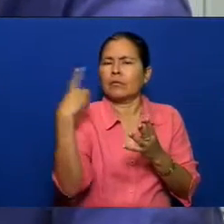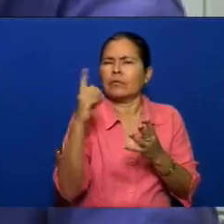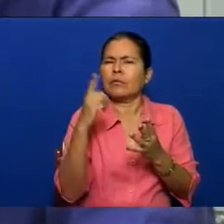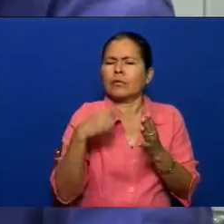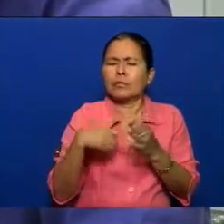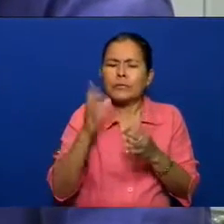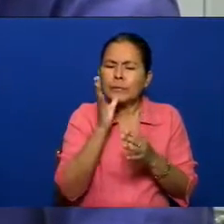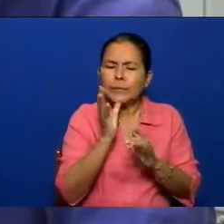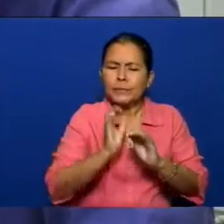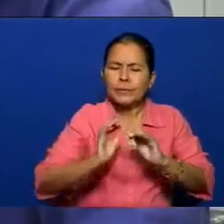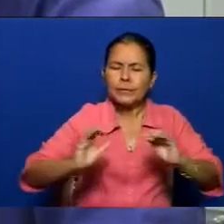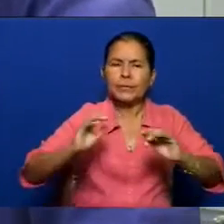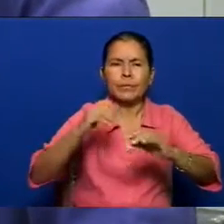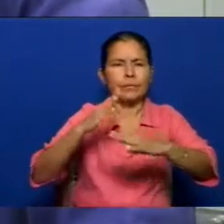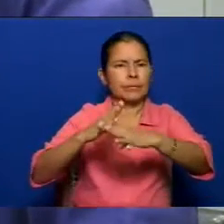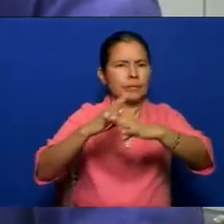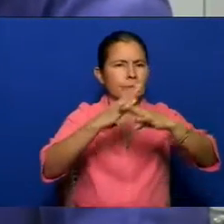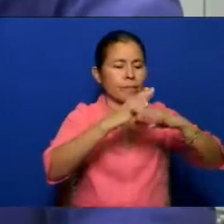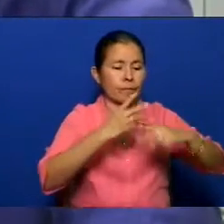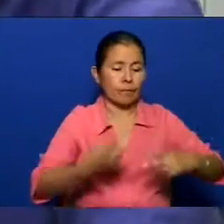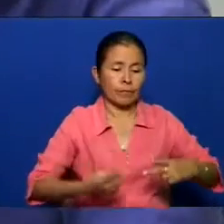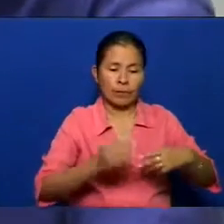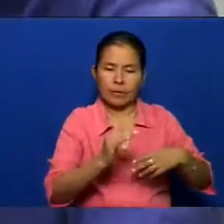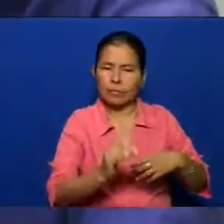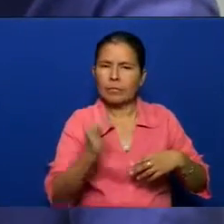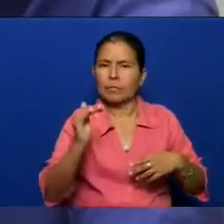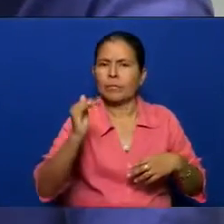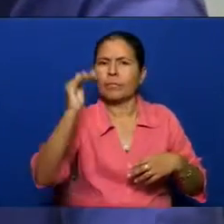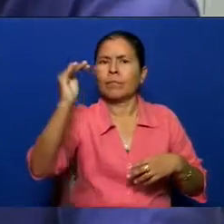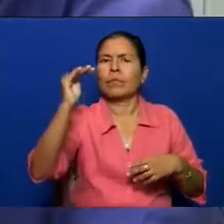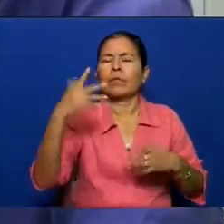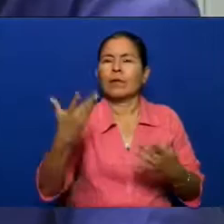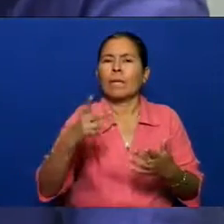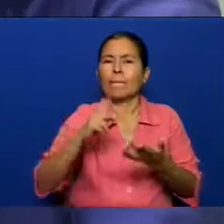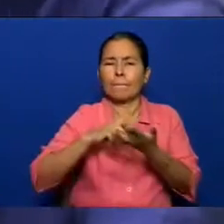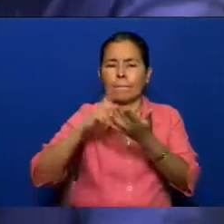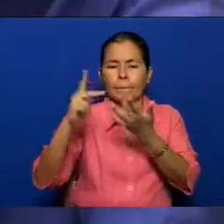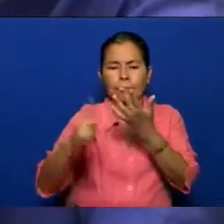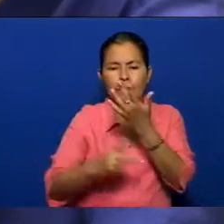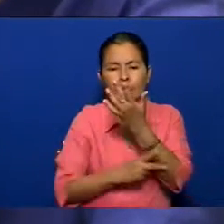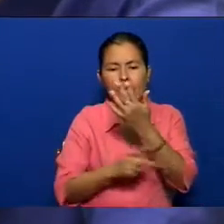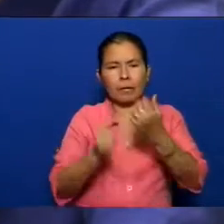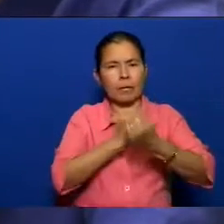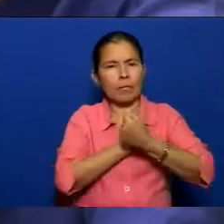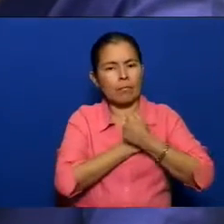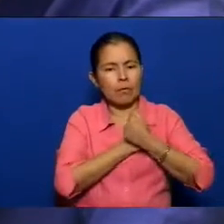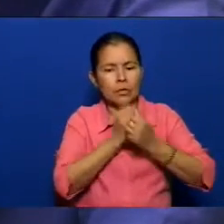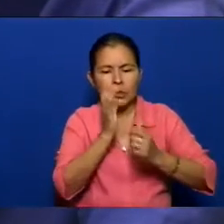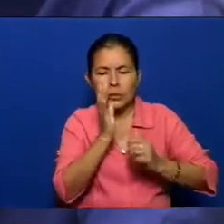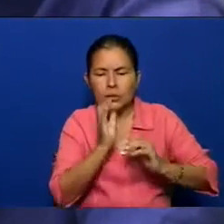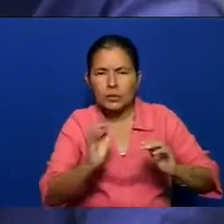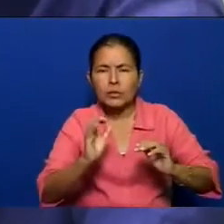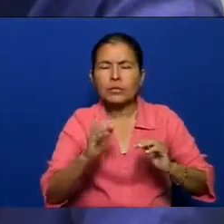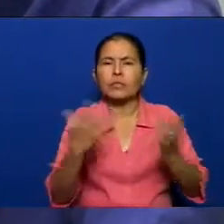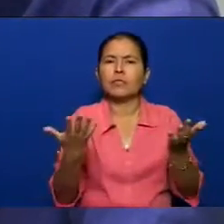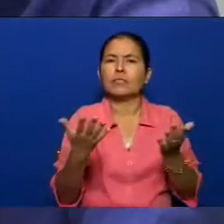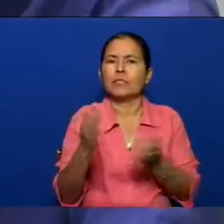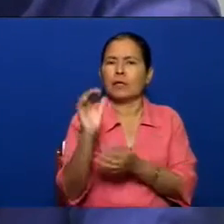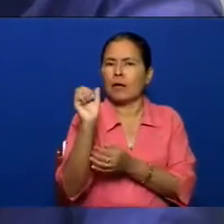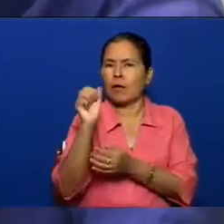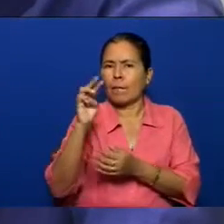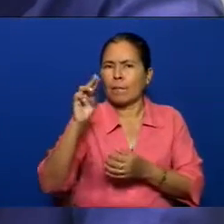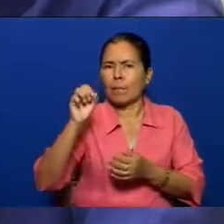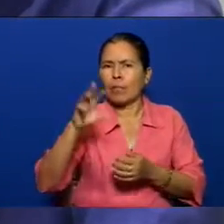ser protegidas en cada ciclo de vida, tenemos el programa Amor por los Más Chiquitos, que va dirigida a la niñez de 0 a 6